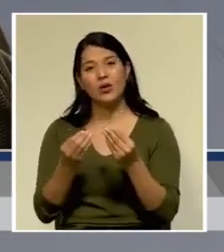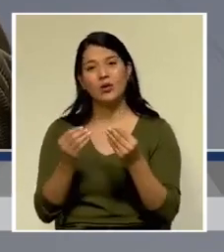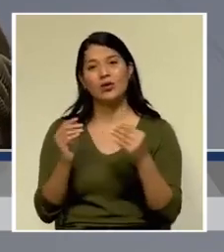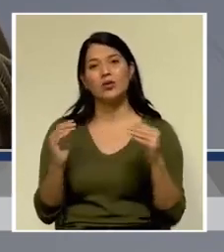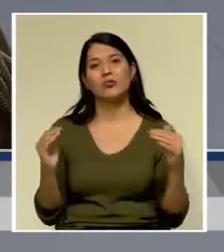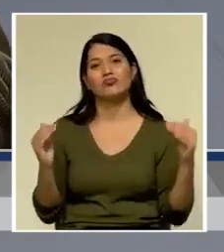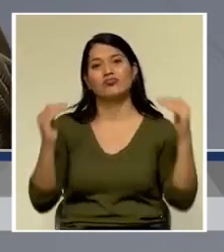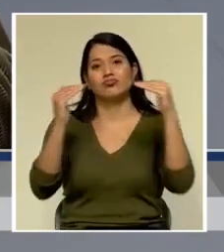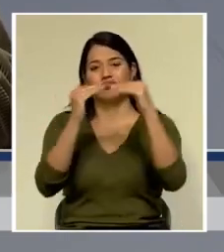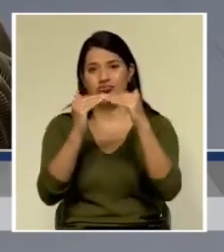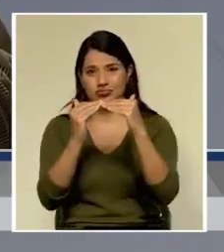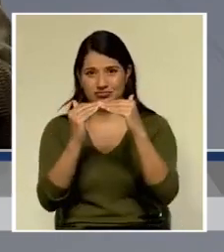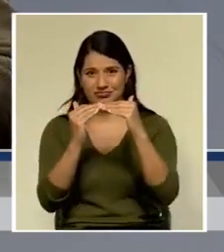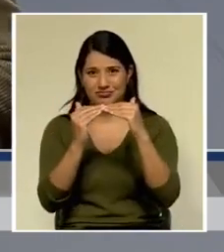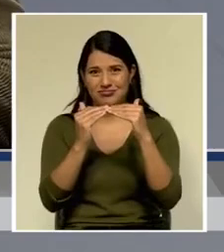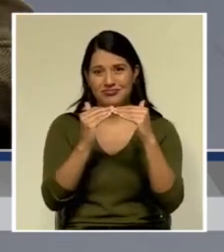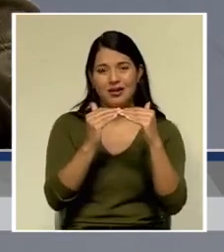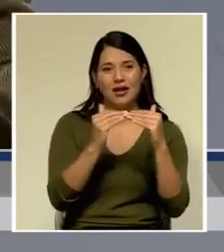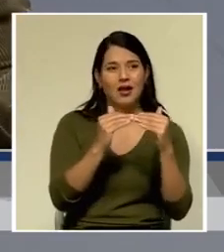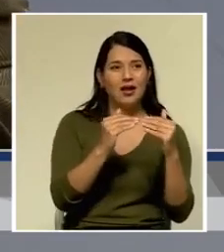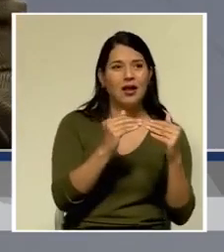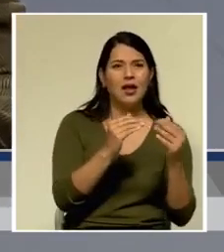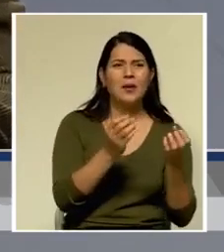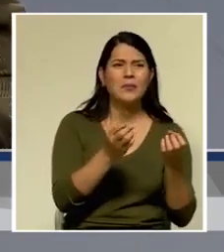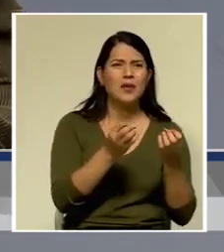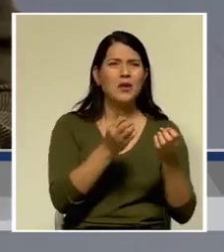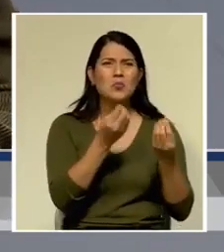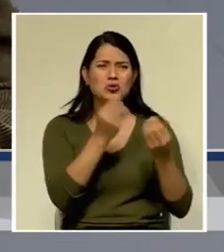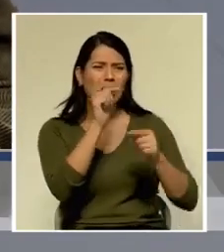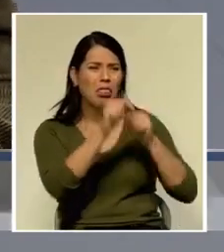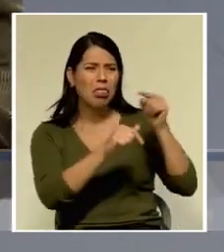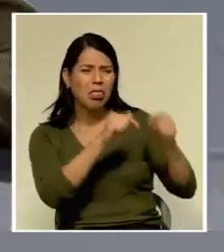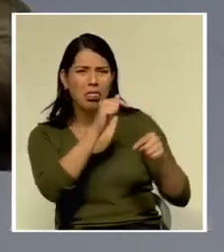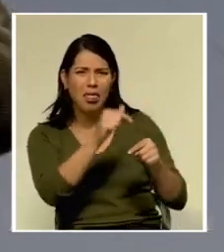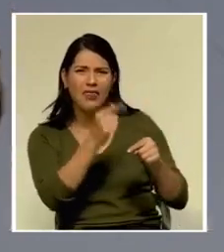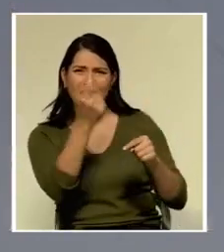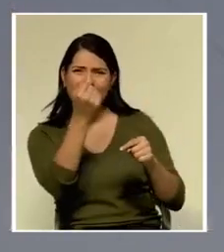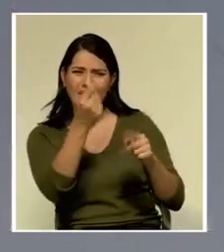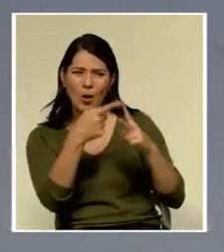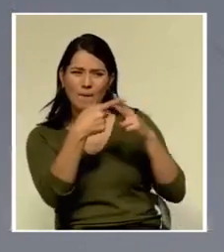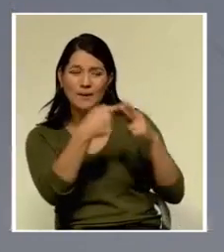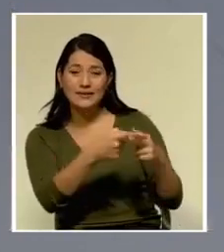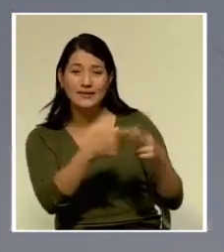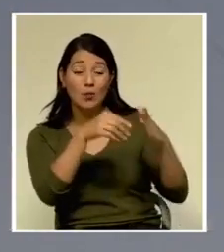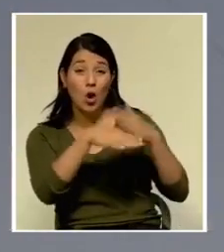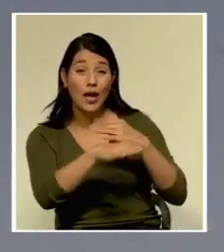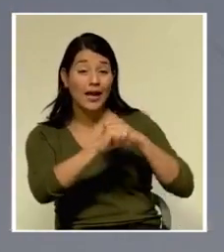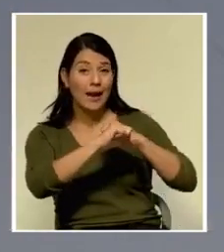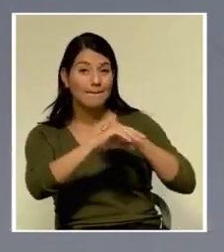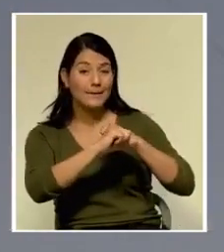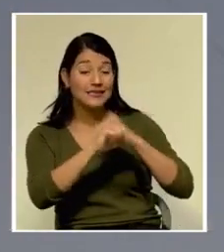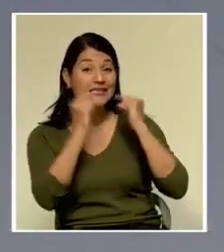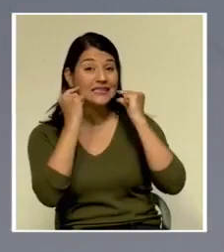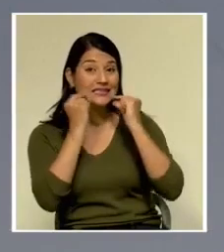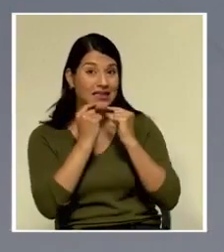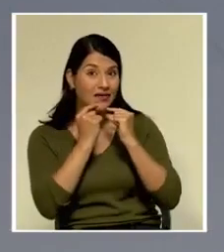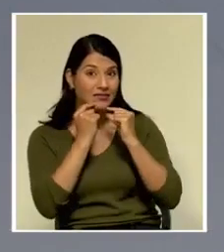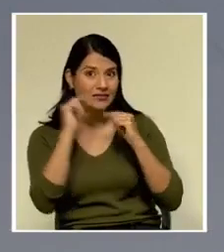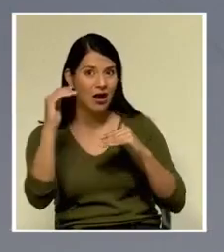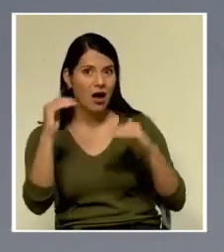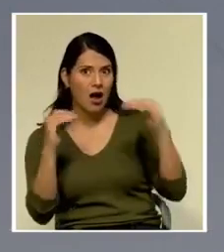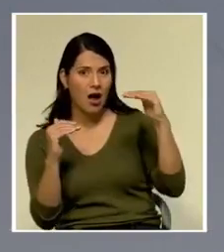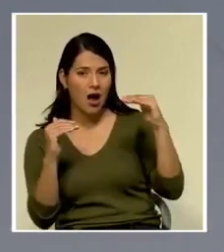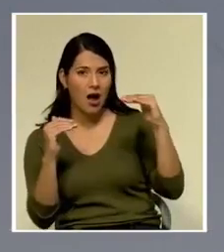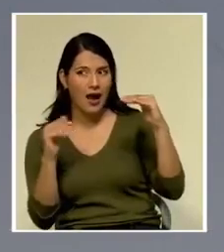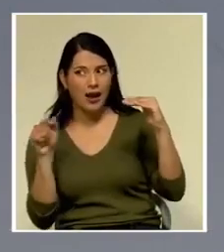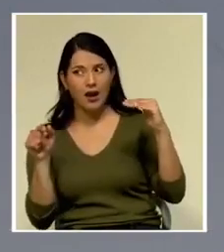o de lo que se estaba discutiendo la coyuntura con respecto al financiamiento de Rodrigo Chávez. O sea, pareciera que a don José María lo están asesorando